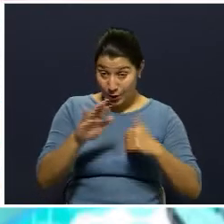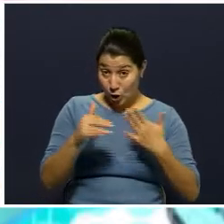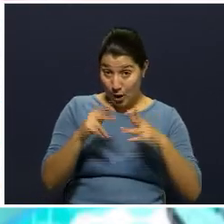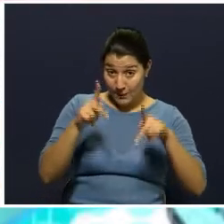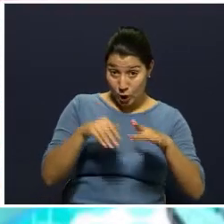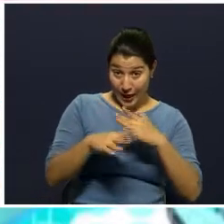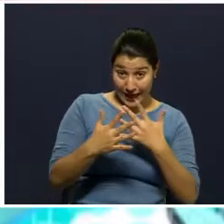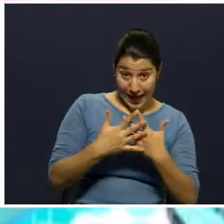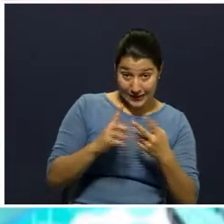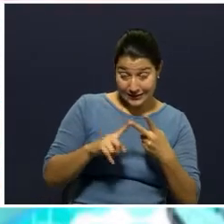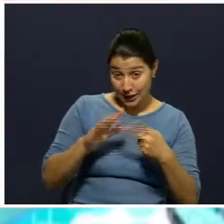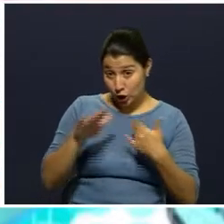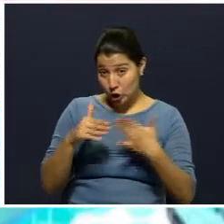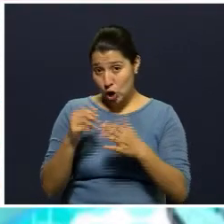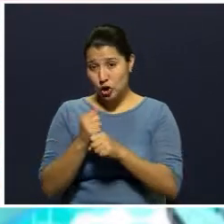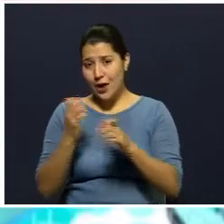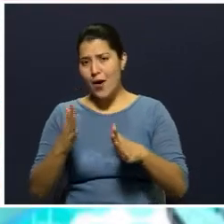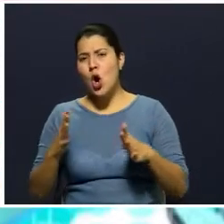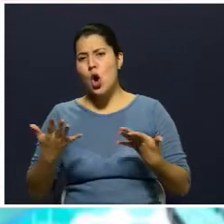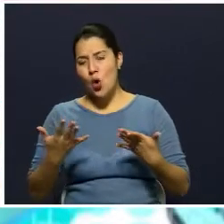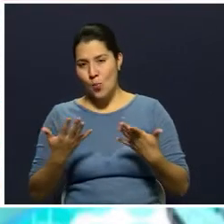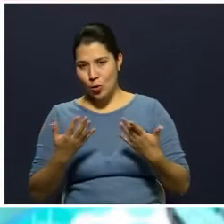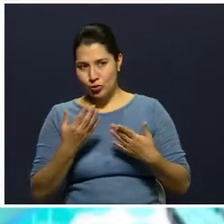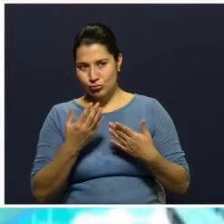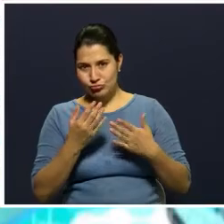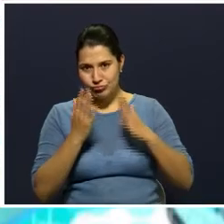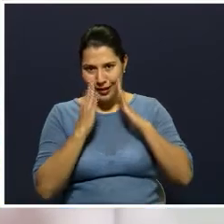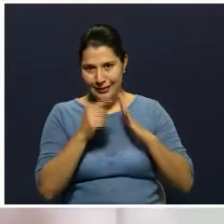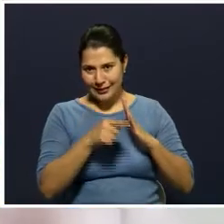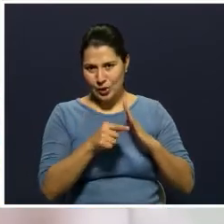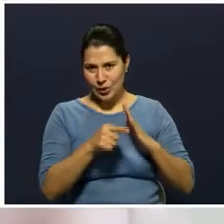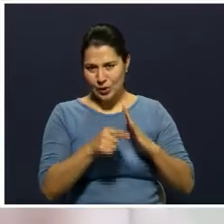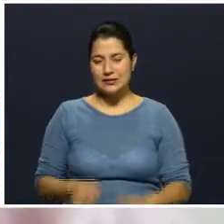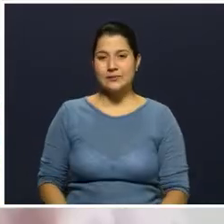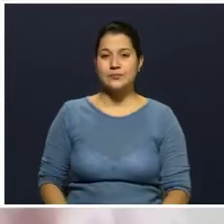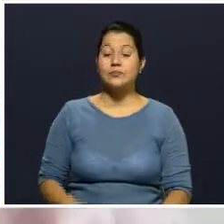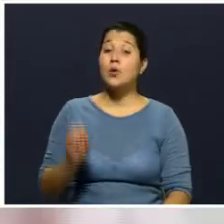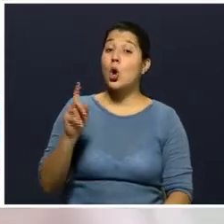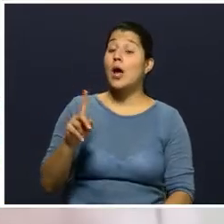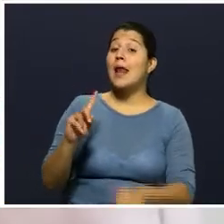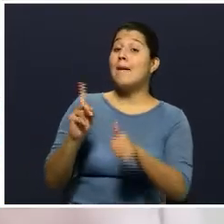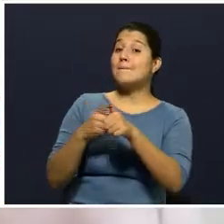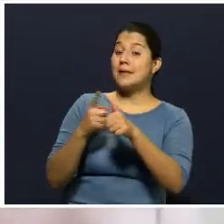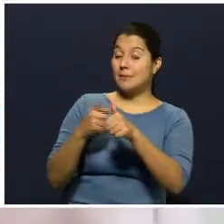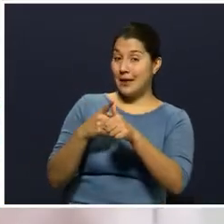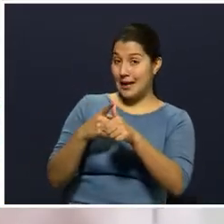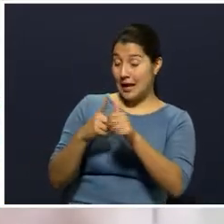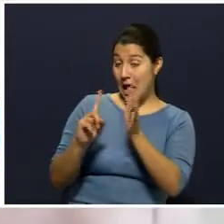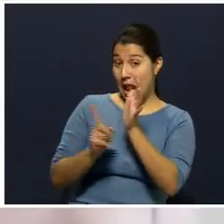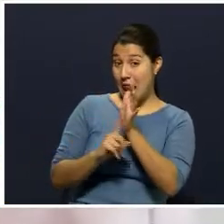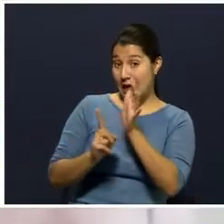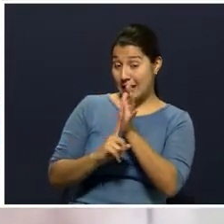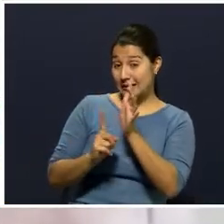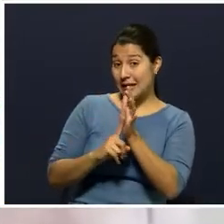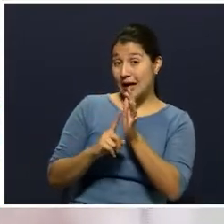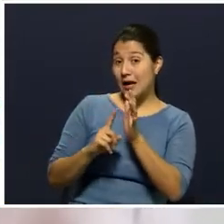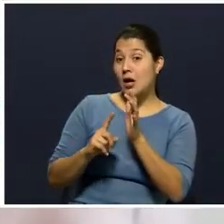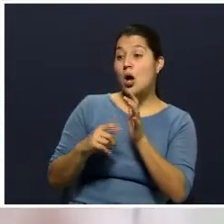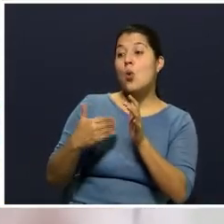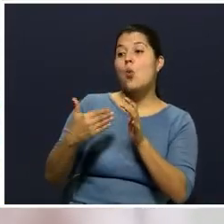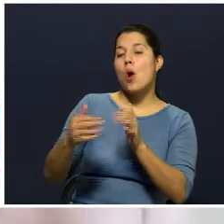todo el personal? ¿Cómo manejaron ese caso? Ok, la primera alerta que se dio fue este